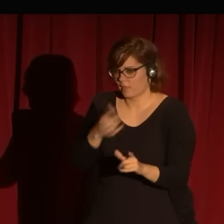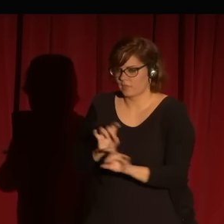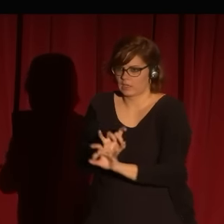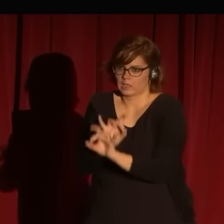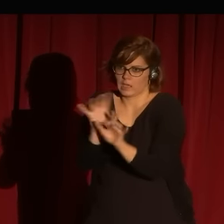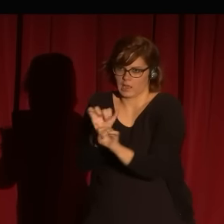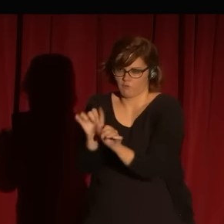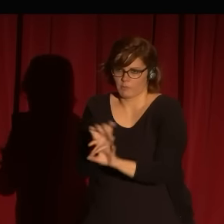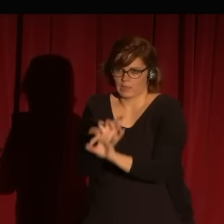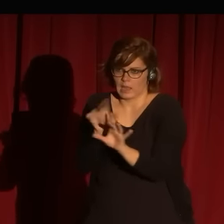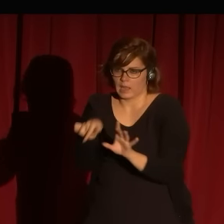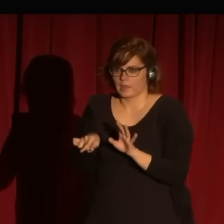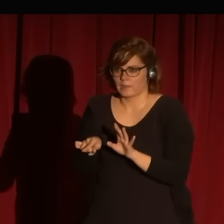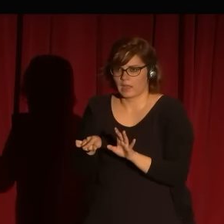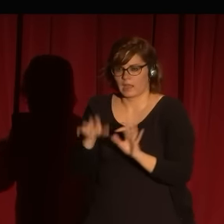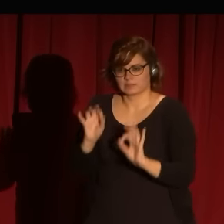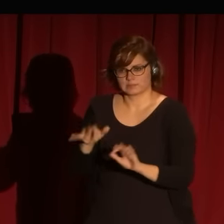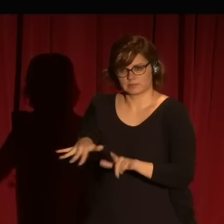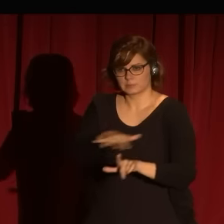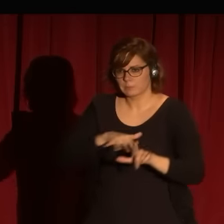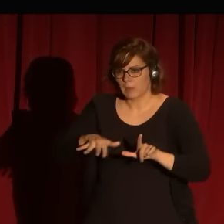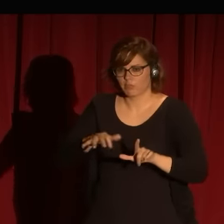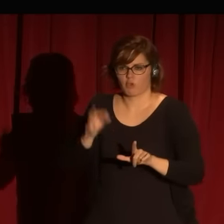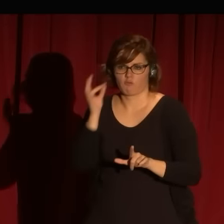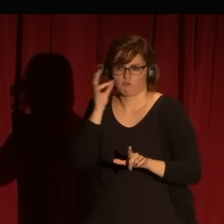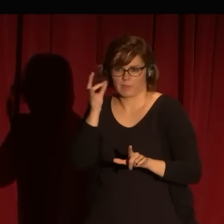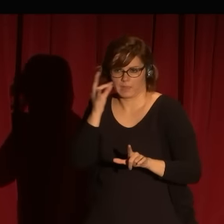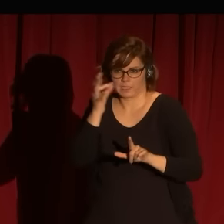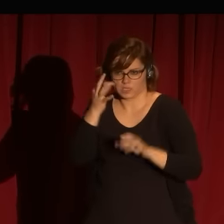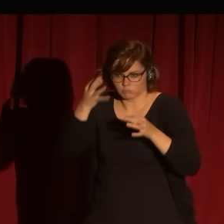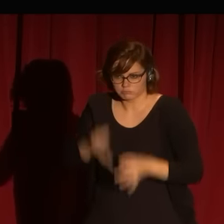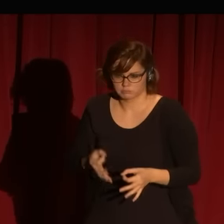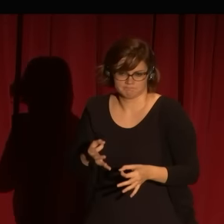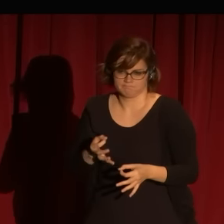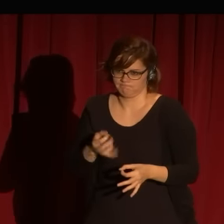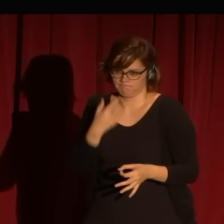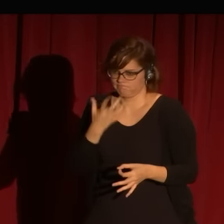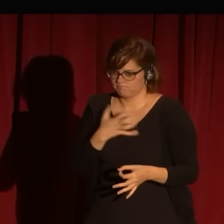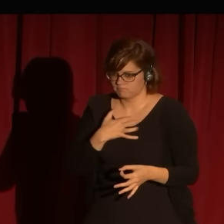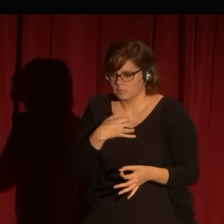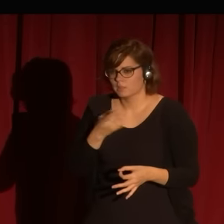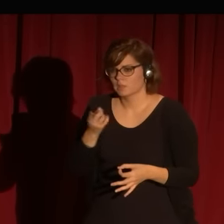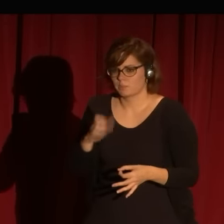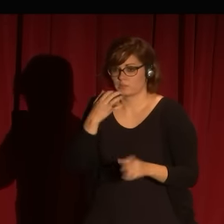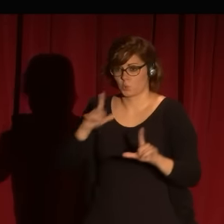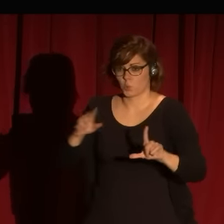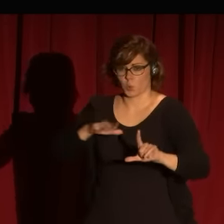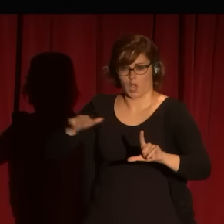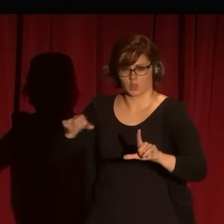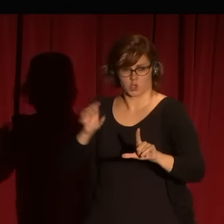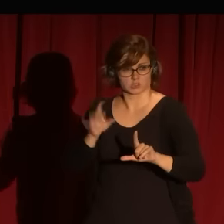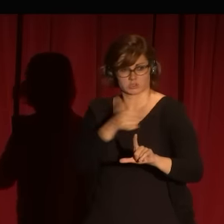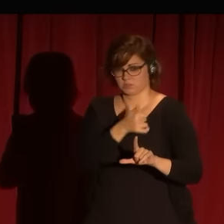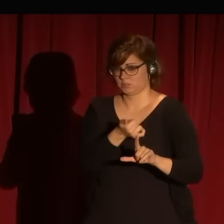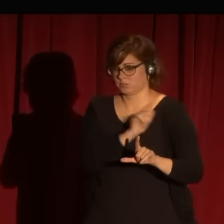claramente que lo que vemos es un espacio claramente femenino y además sabemos que cuando se pintan cuadros de este tipo pues a veces Los